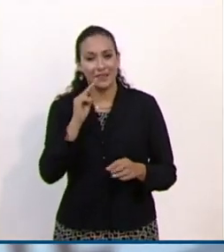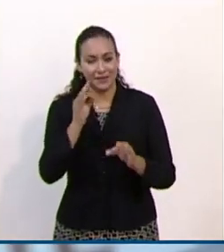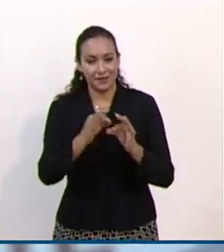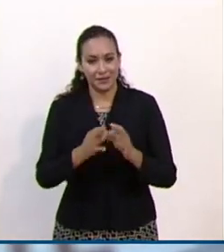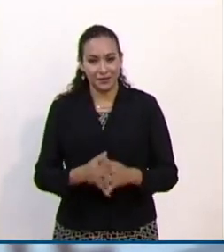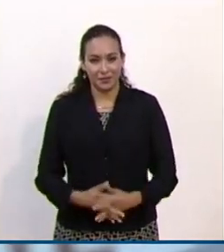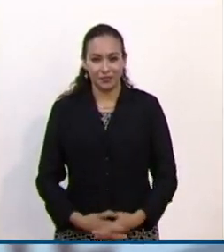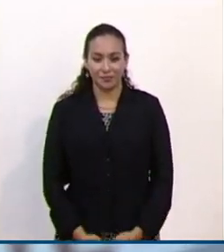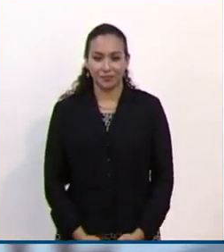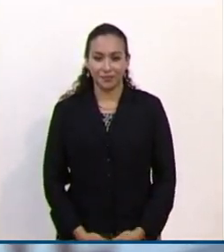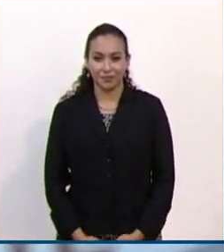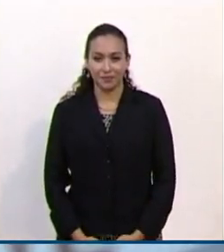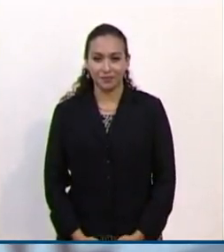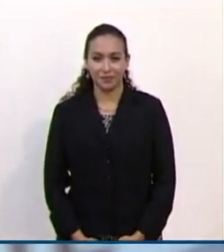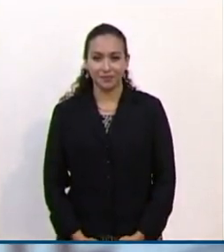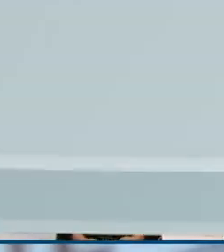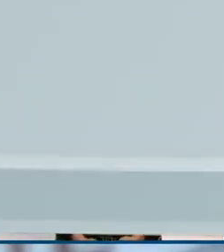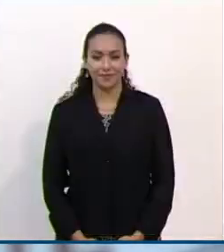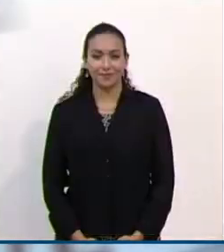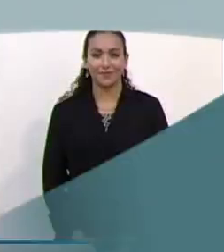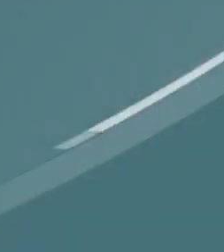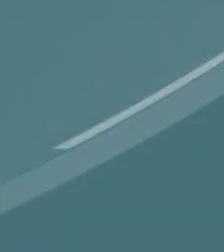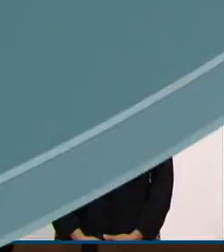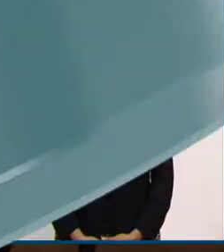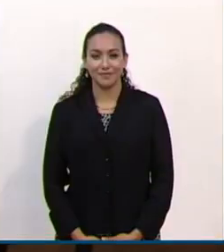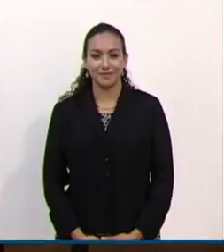Federación, Juan Carlos González.